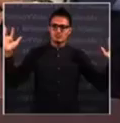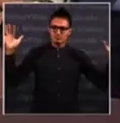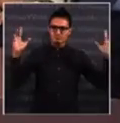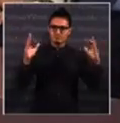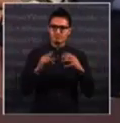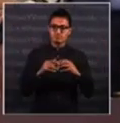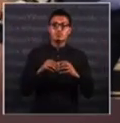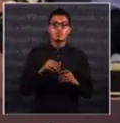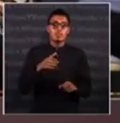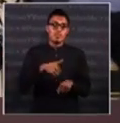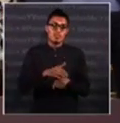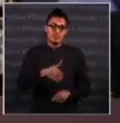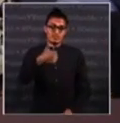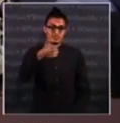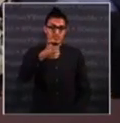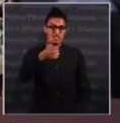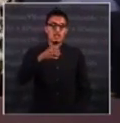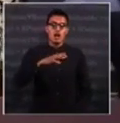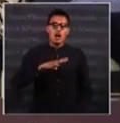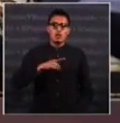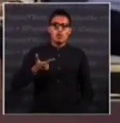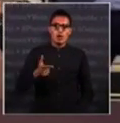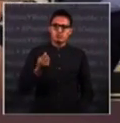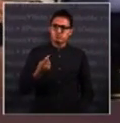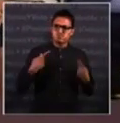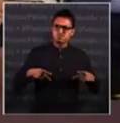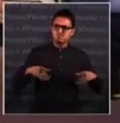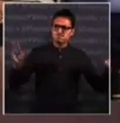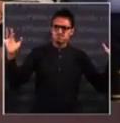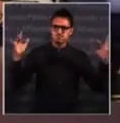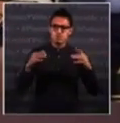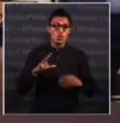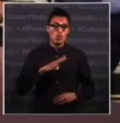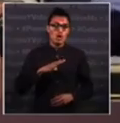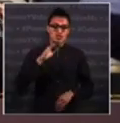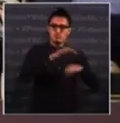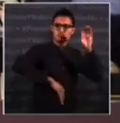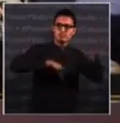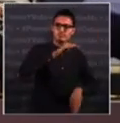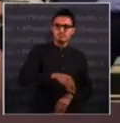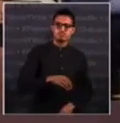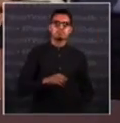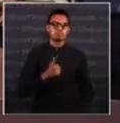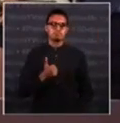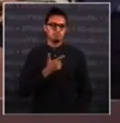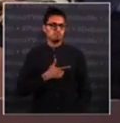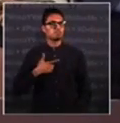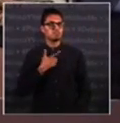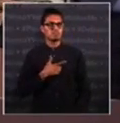visitado. Y sin tener playas, créanme que eso es un gran logro. Sin embargo, Guanajuato es